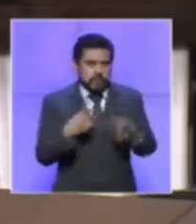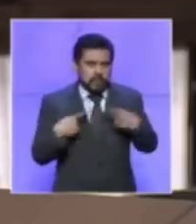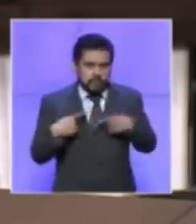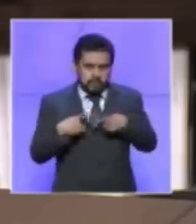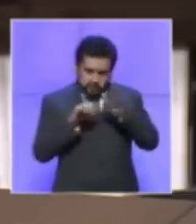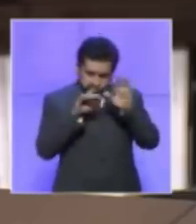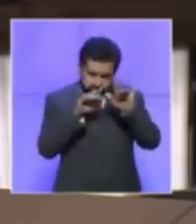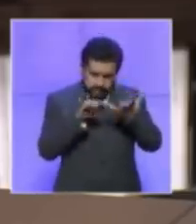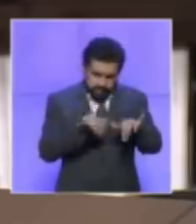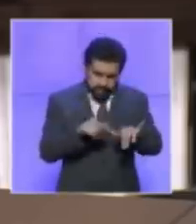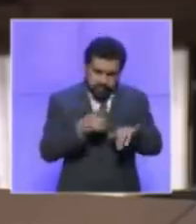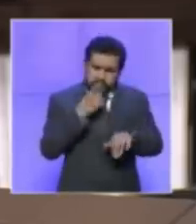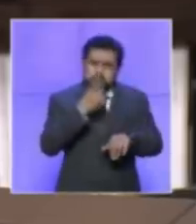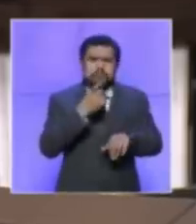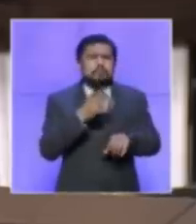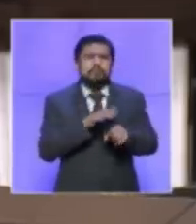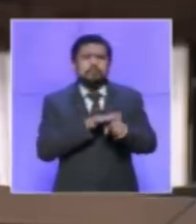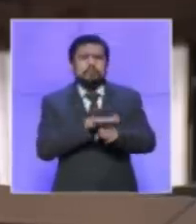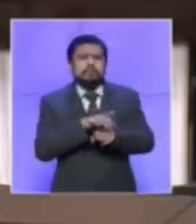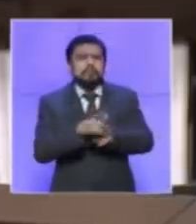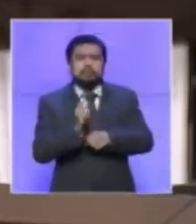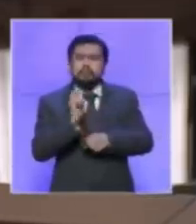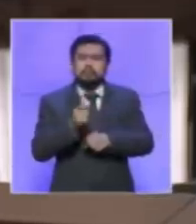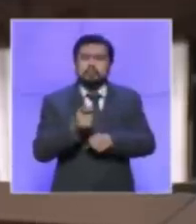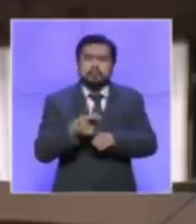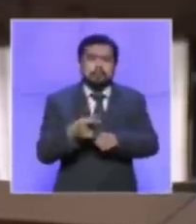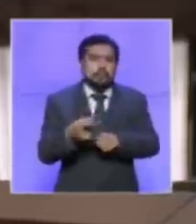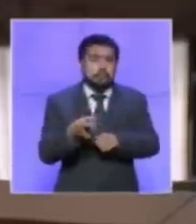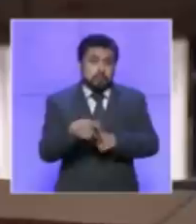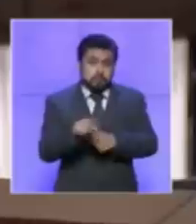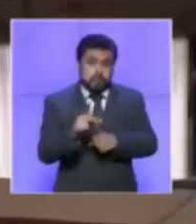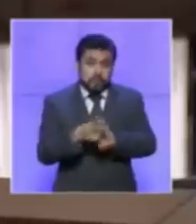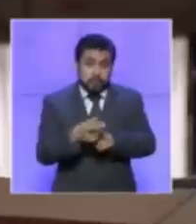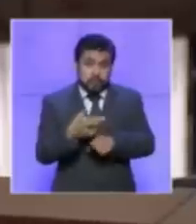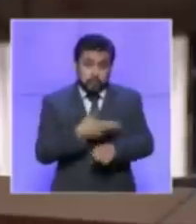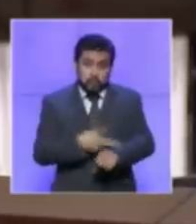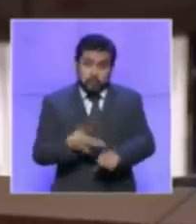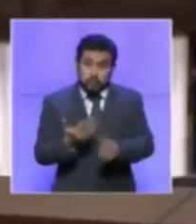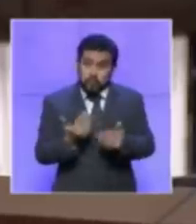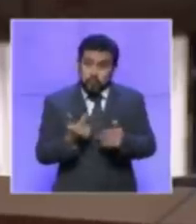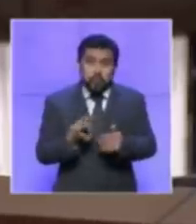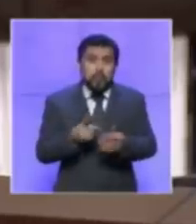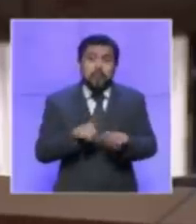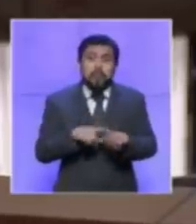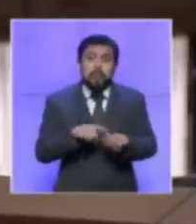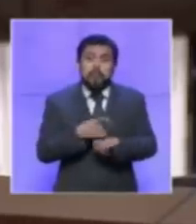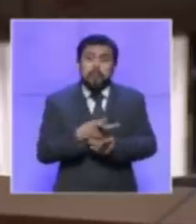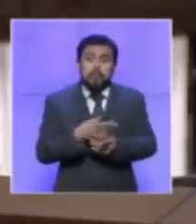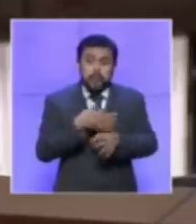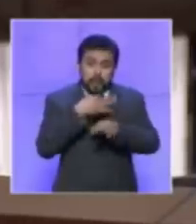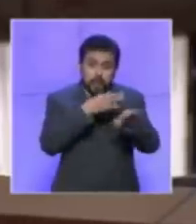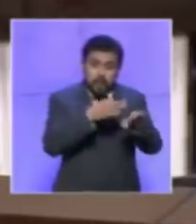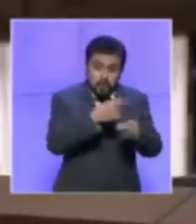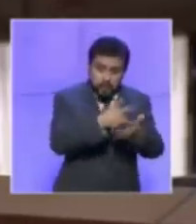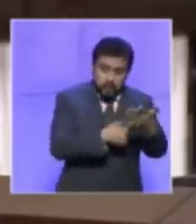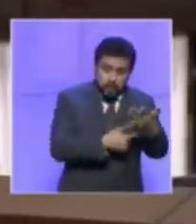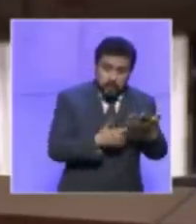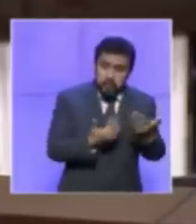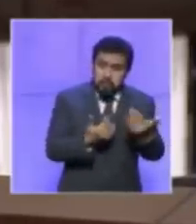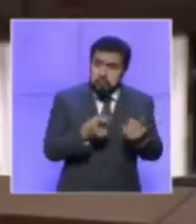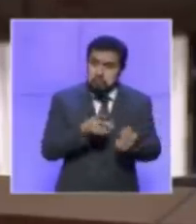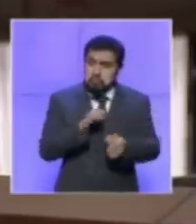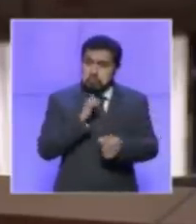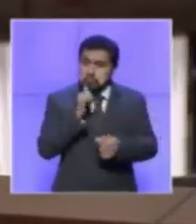Pues hay espacio para que lleguen mejores perfiles sin sesgos y sin estar